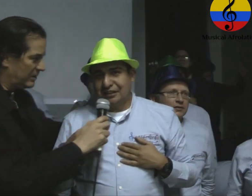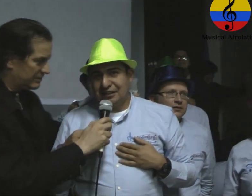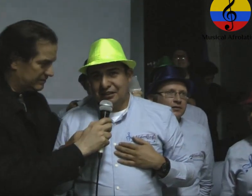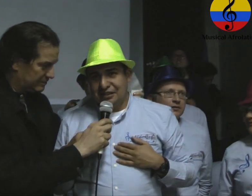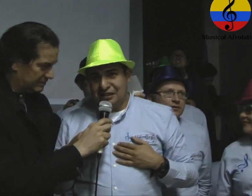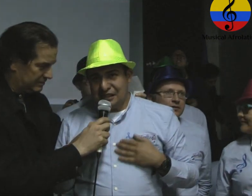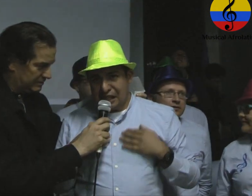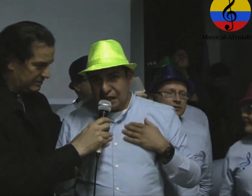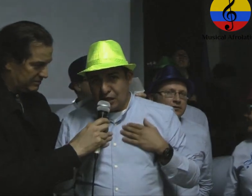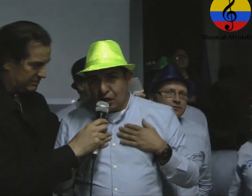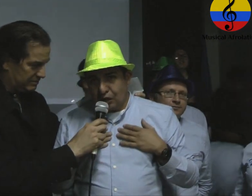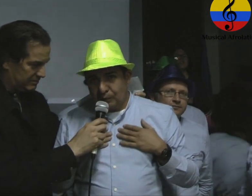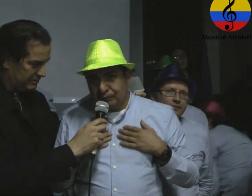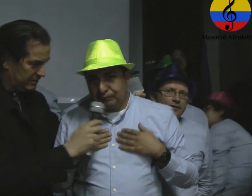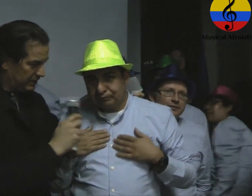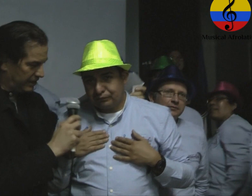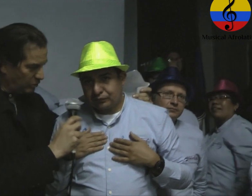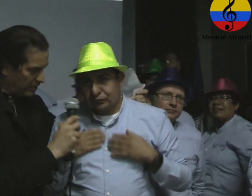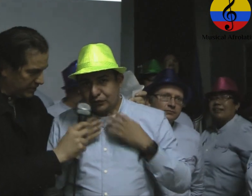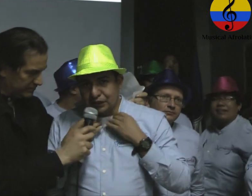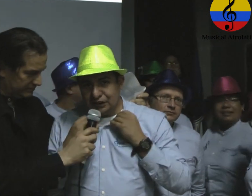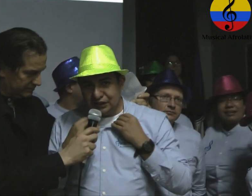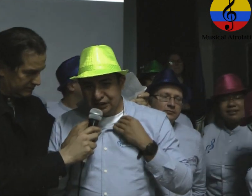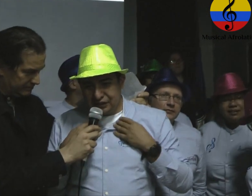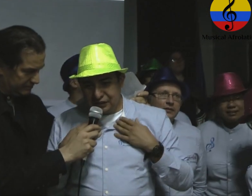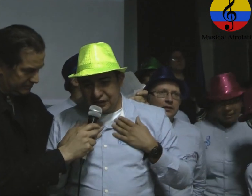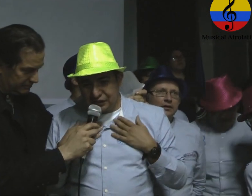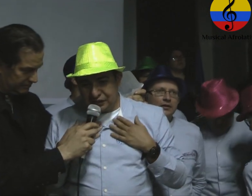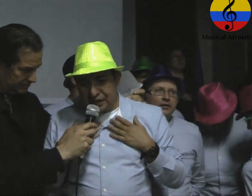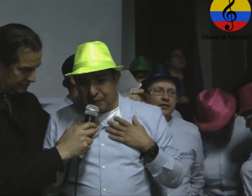¿Cómo se llama? Diego. ¿Qué toca?